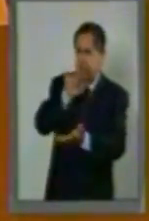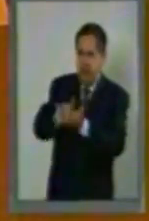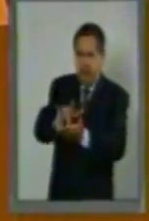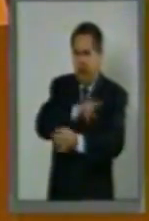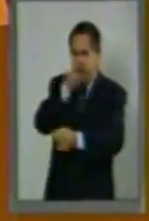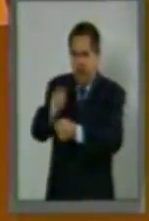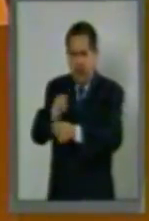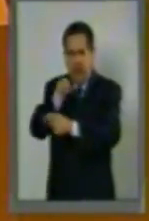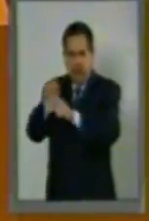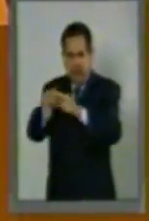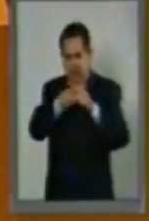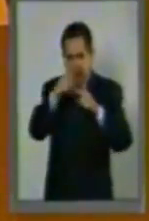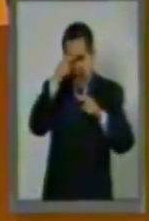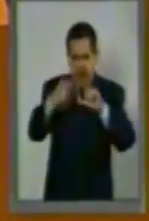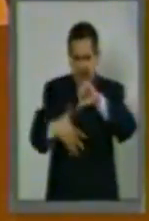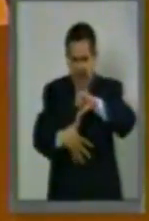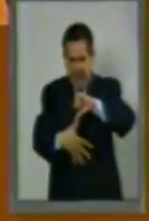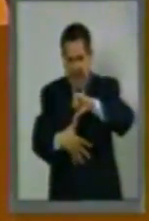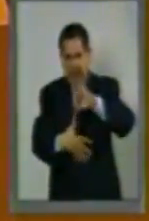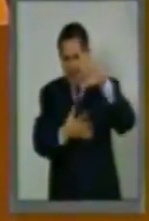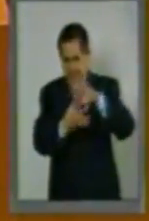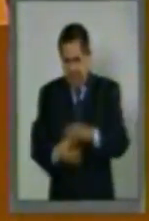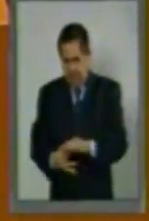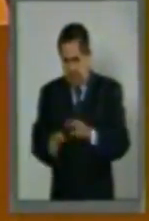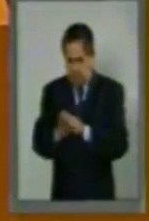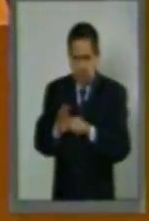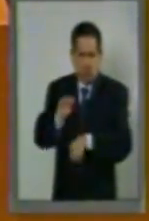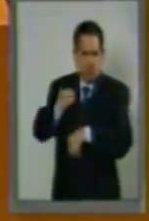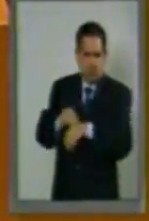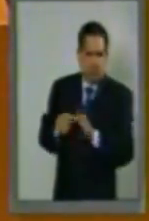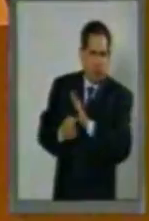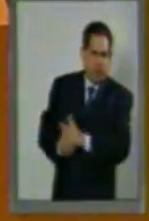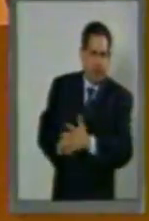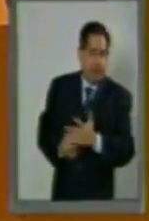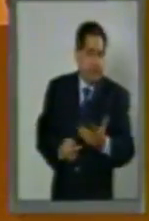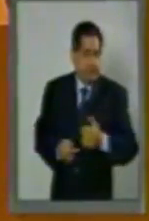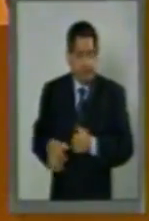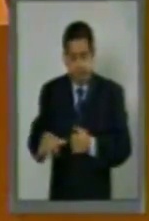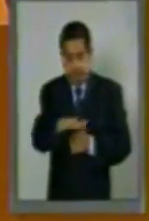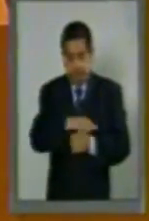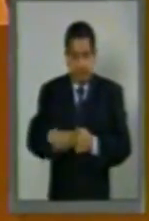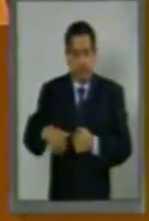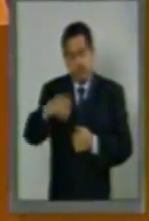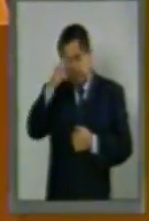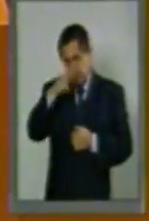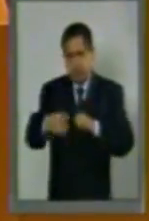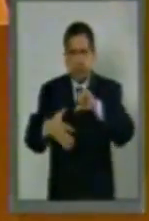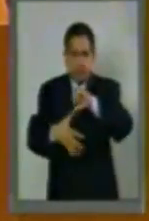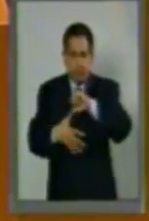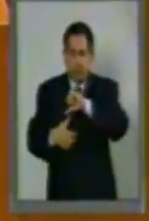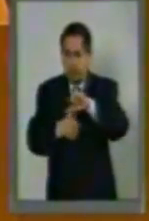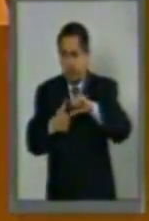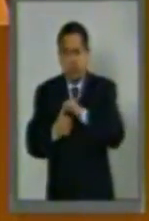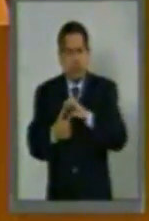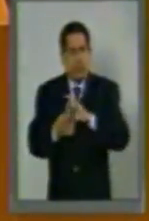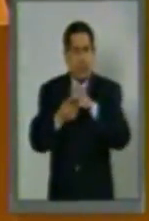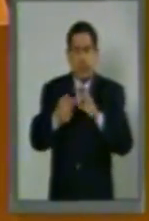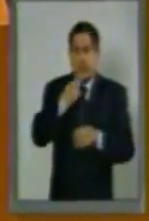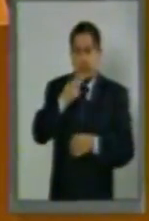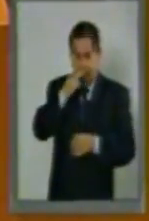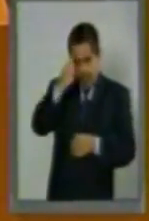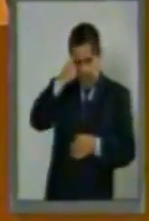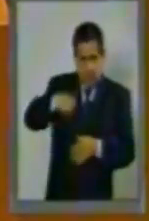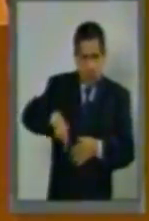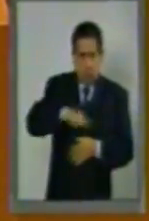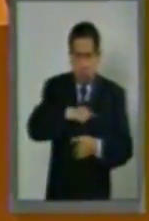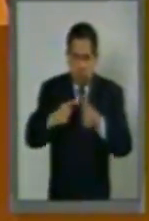de México en América Latina y el Caribe, una región de gran relevancia estratégica para nuestro país y que cuenta